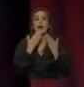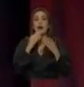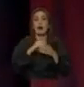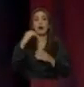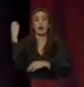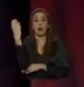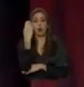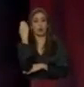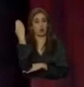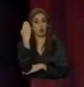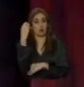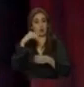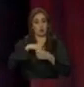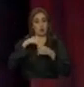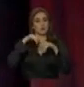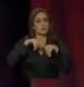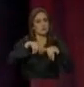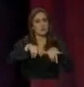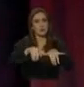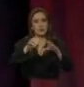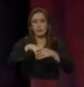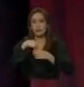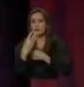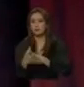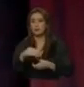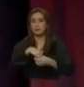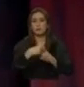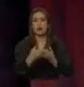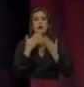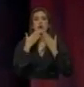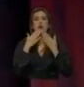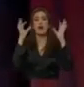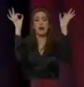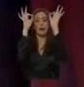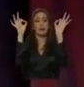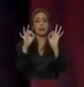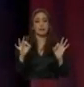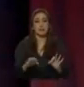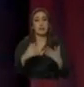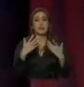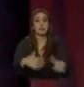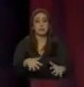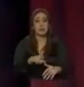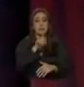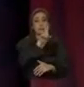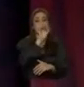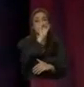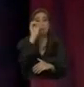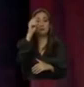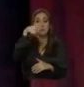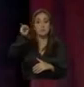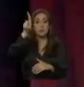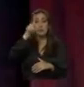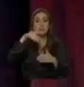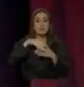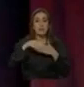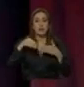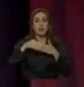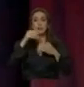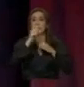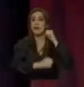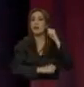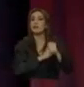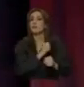Colombia de manera permanente electricidad por un valor de 100 millones de dólares anuales.